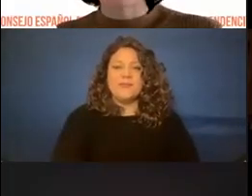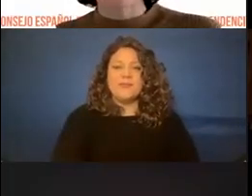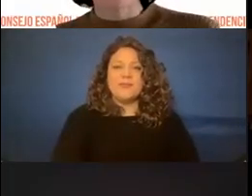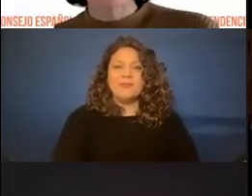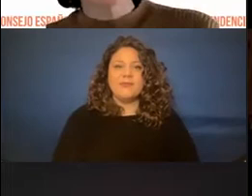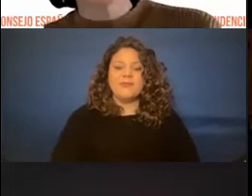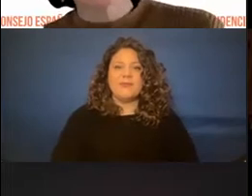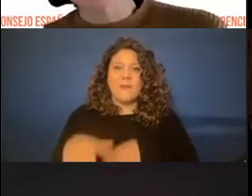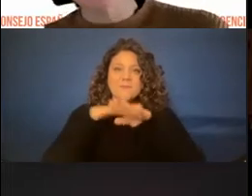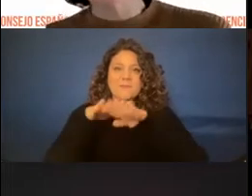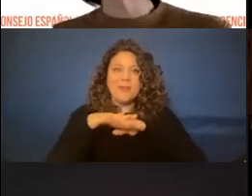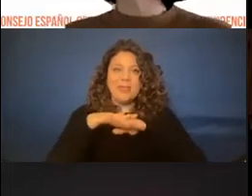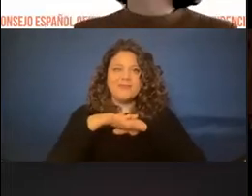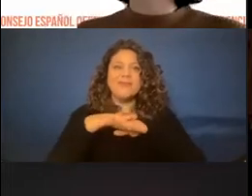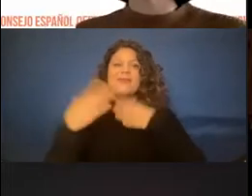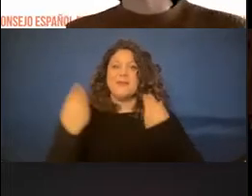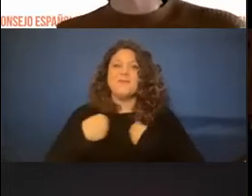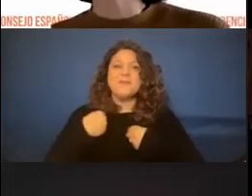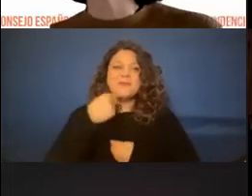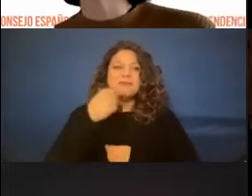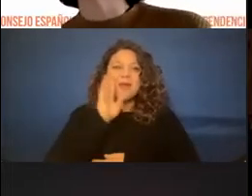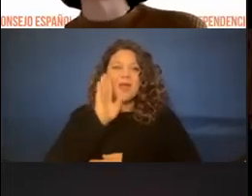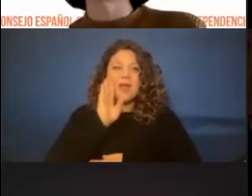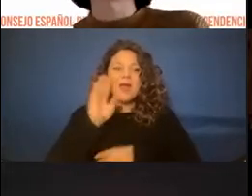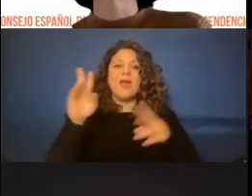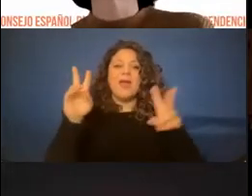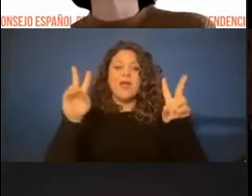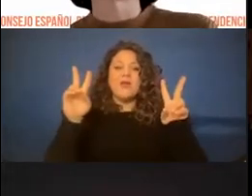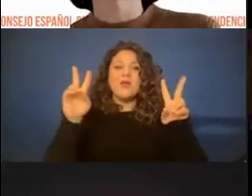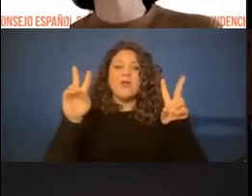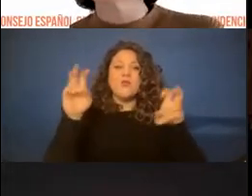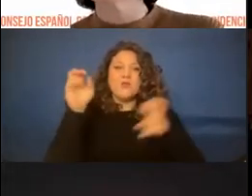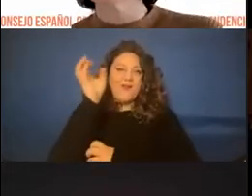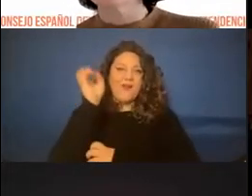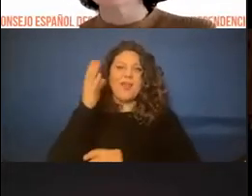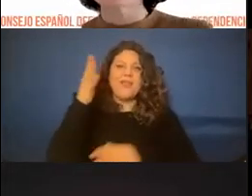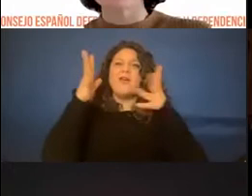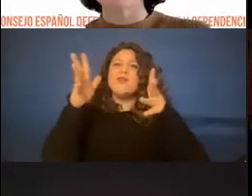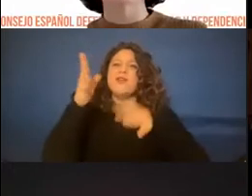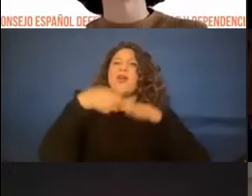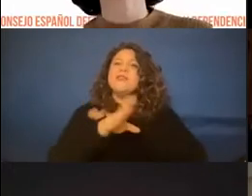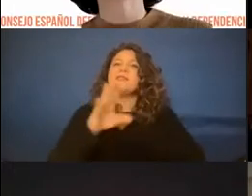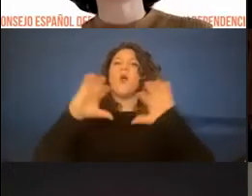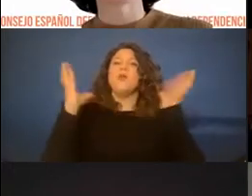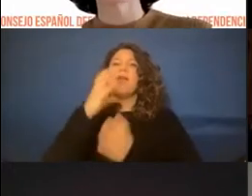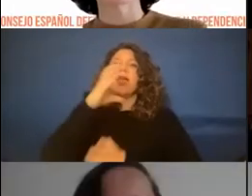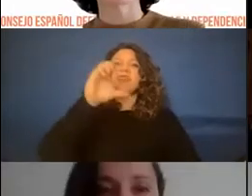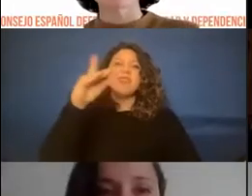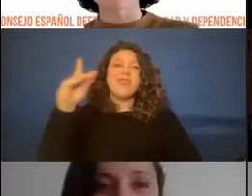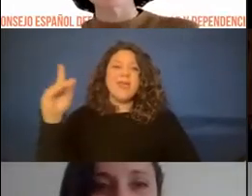Uy, perdón. Como decía, una nueva jornada del Consejo de Accesibilidad Universal del CET, es la primera